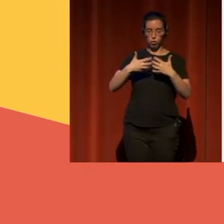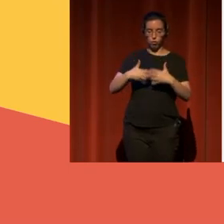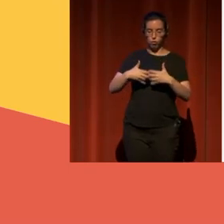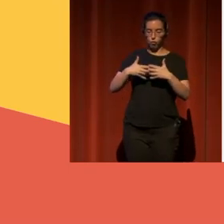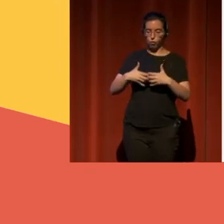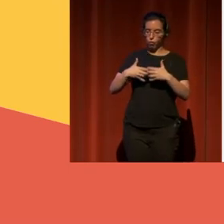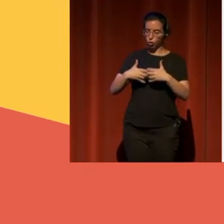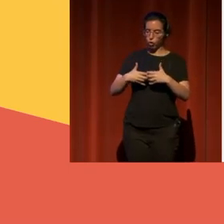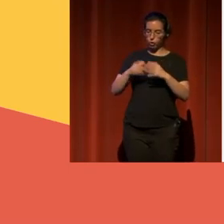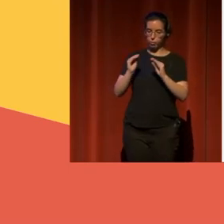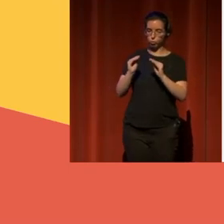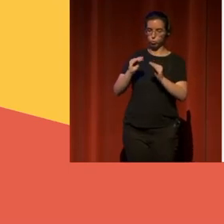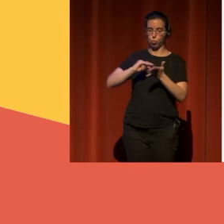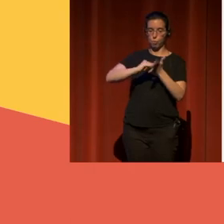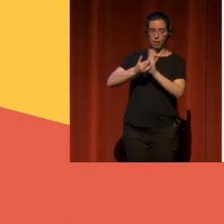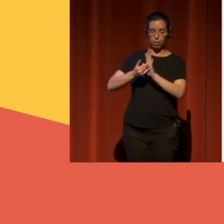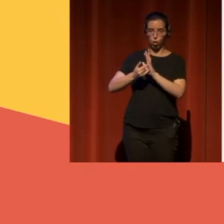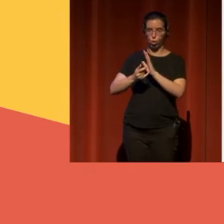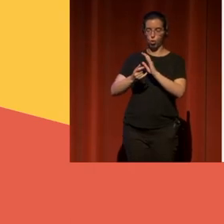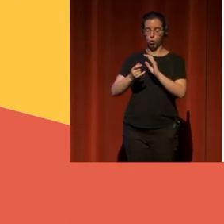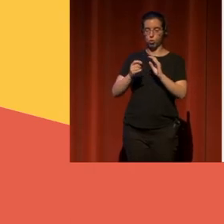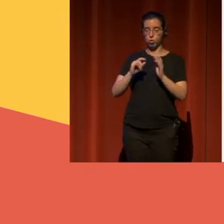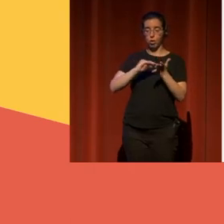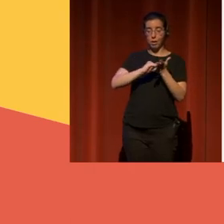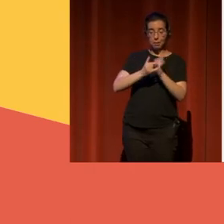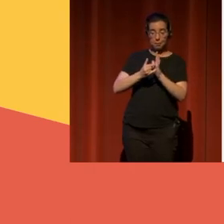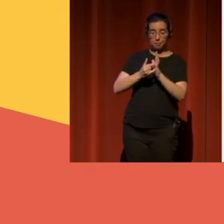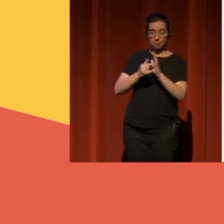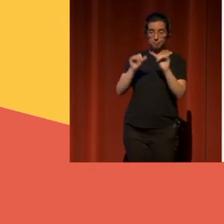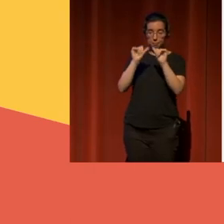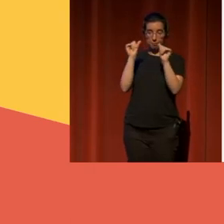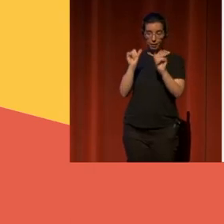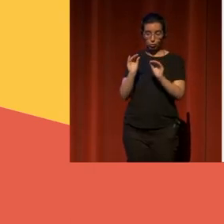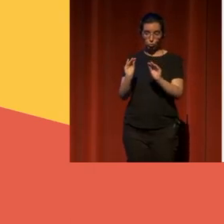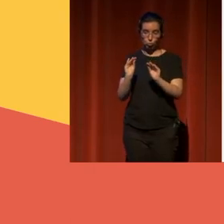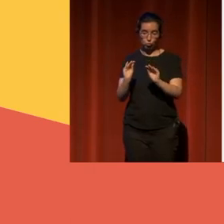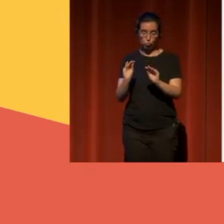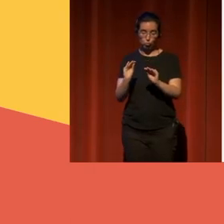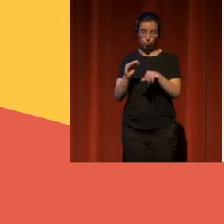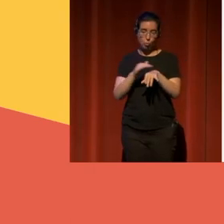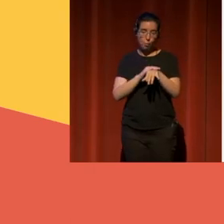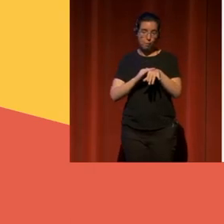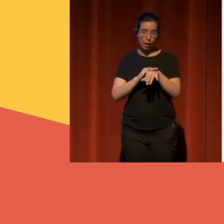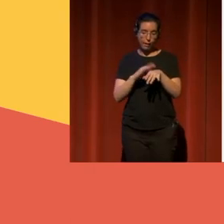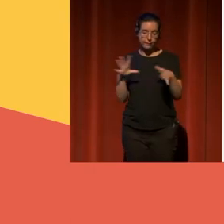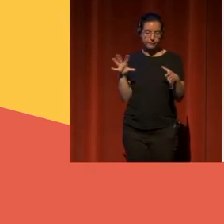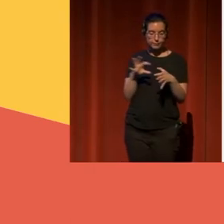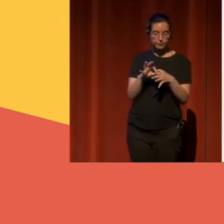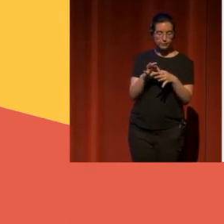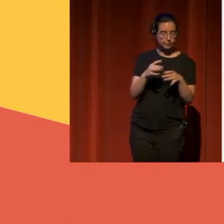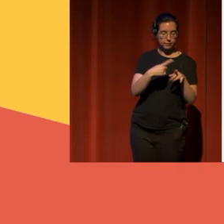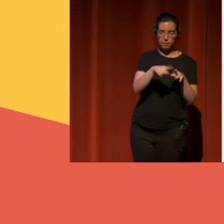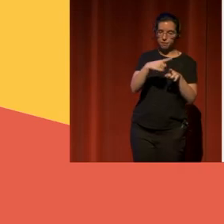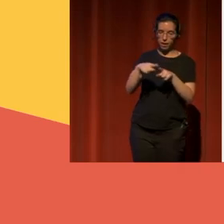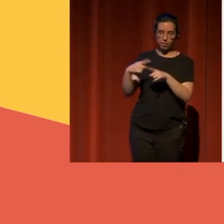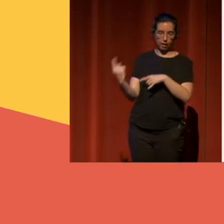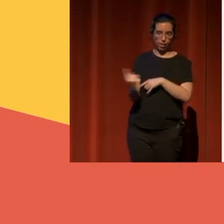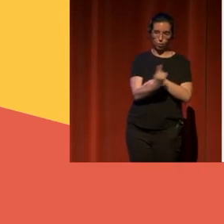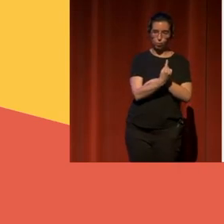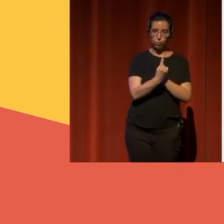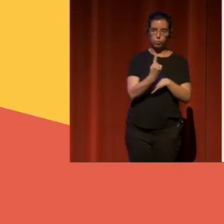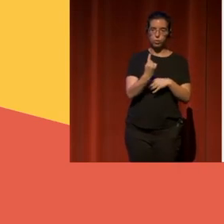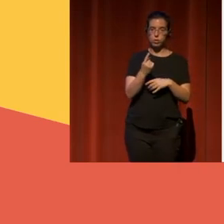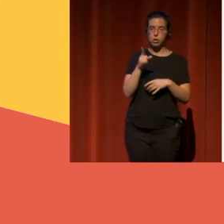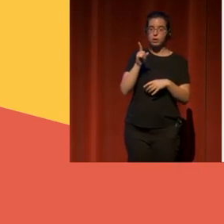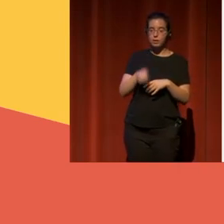es en su fundamentación metodológica. Así, las metodologías de origen o sobre las que se basan son diferentes de un caso a otro. Y lo mismo ocurre con el